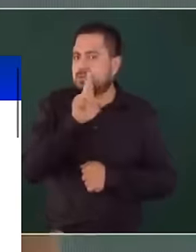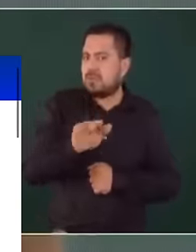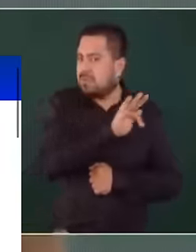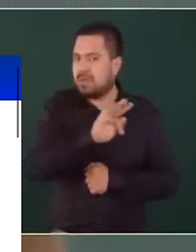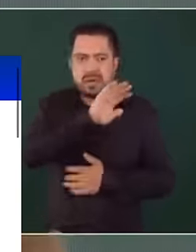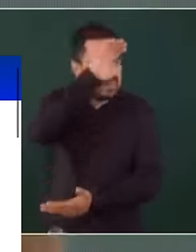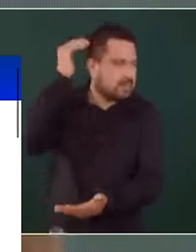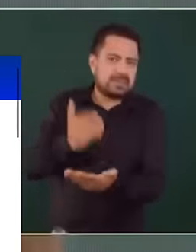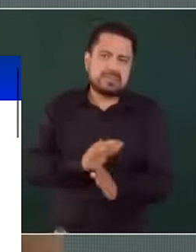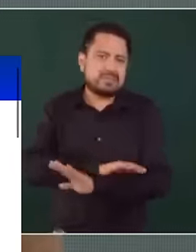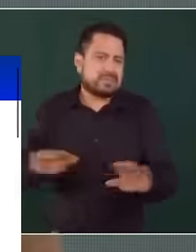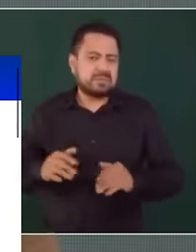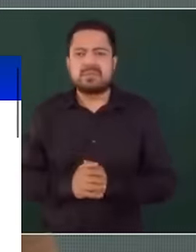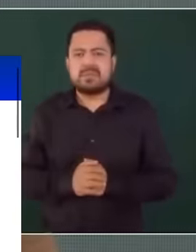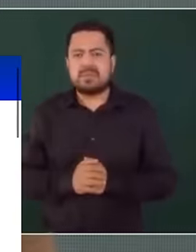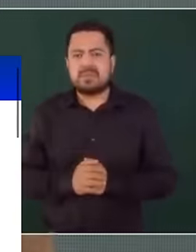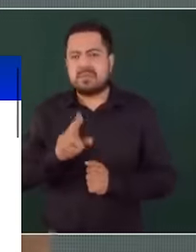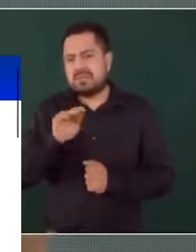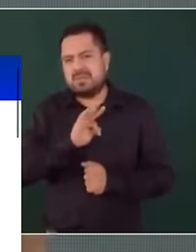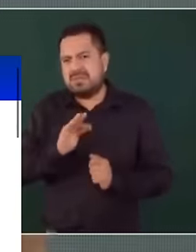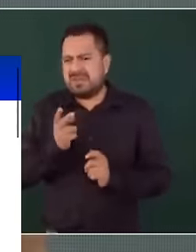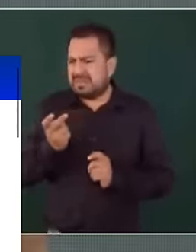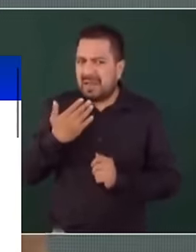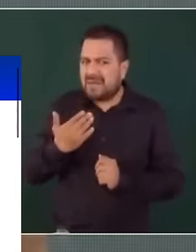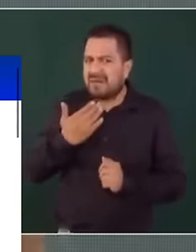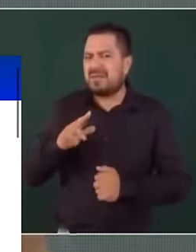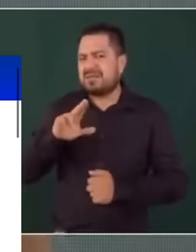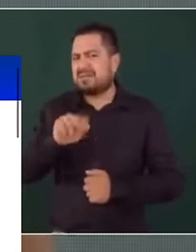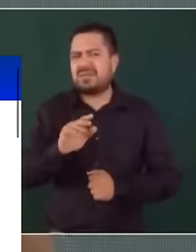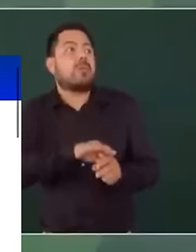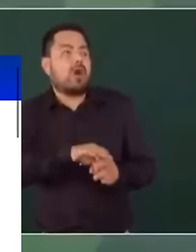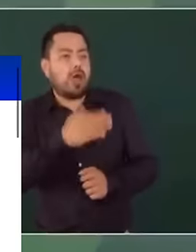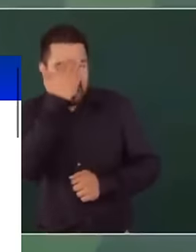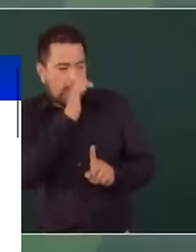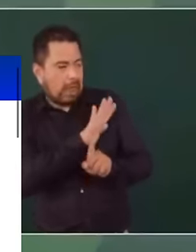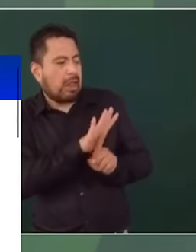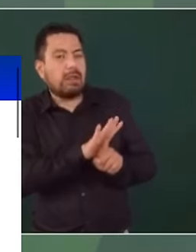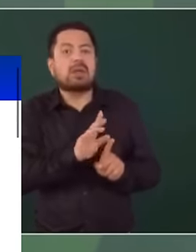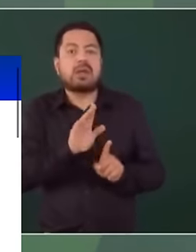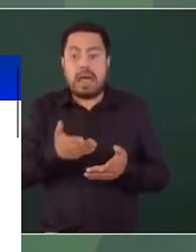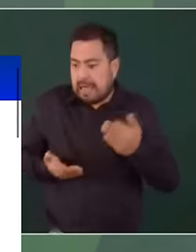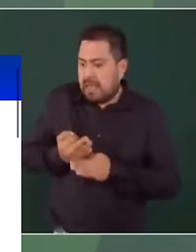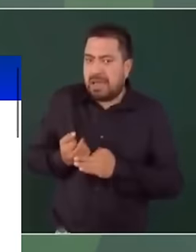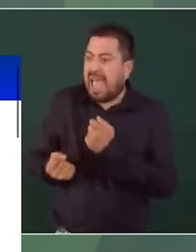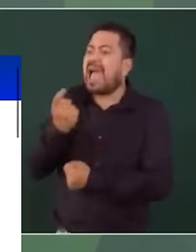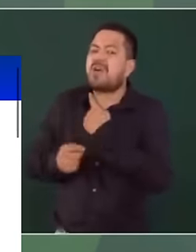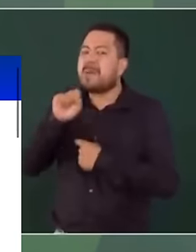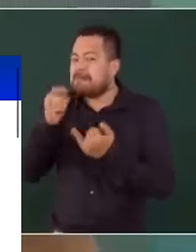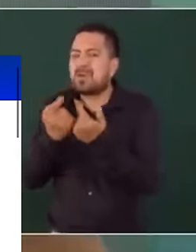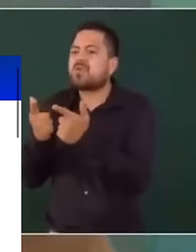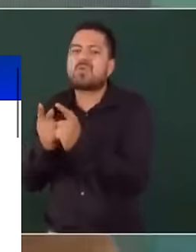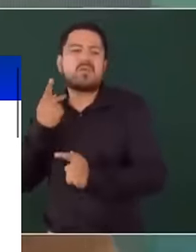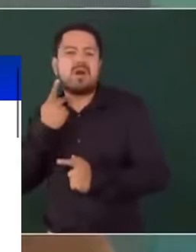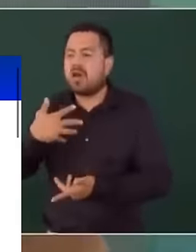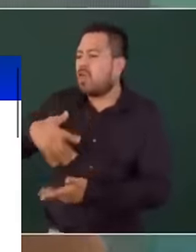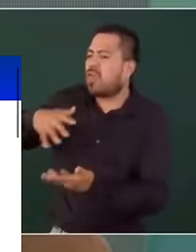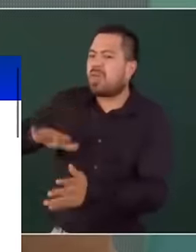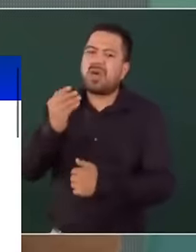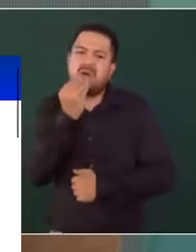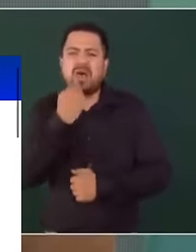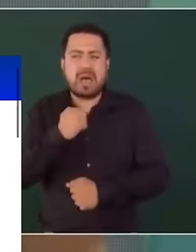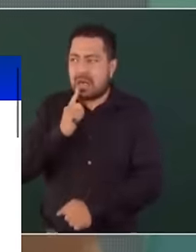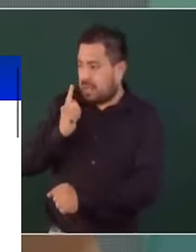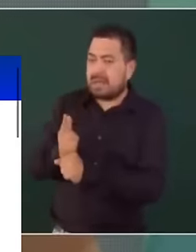puede permitir, eso no está bien, porque eso se revierte. Porque ahora también algunas bandas, lo mismo, entregan despensas, estaba lloviendo,